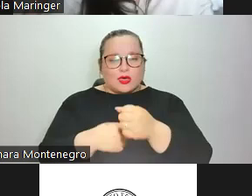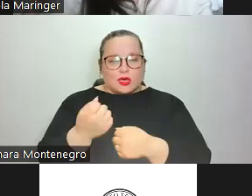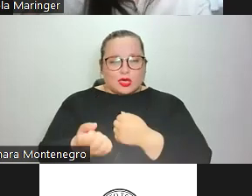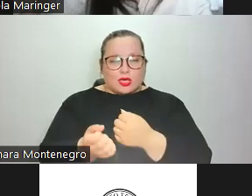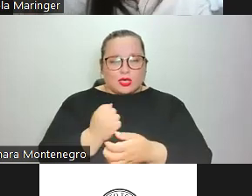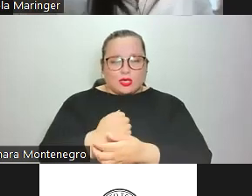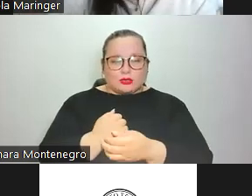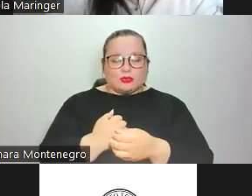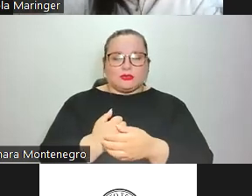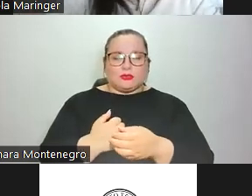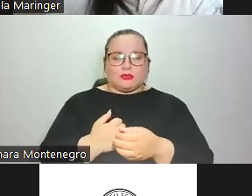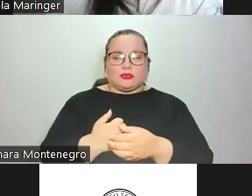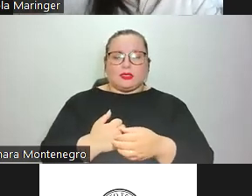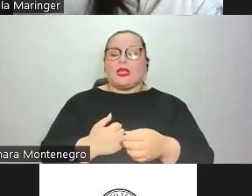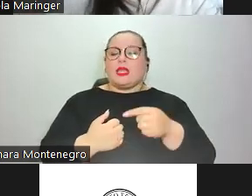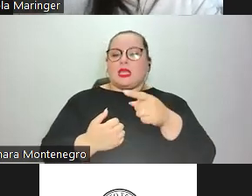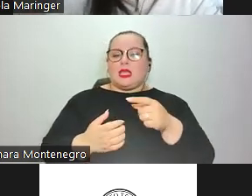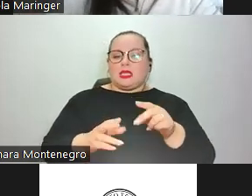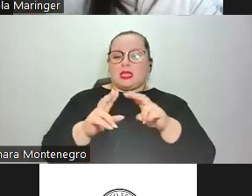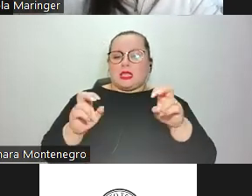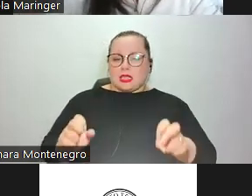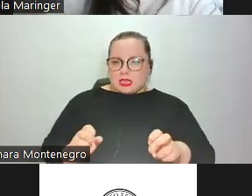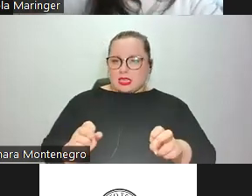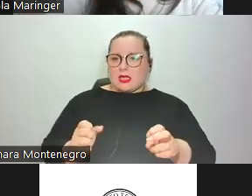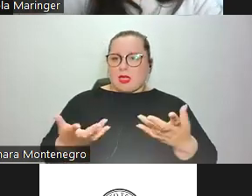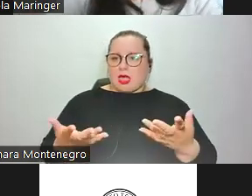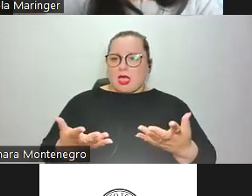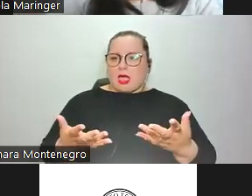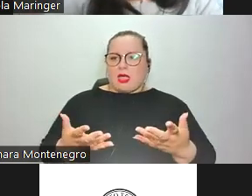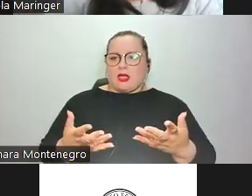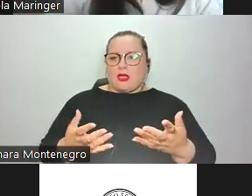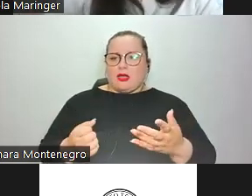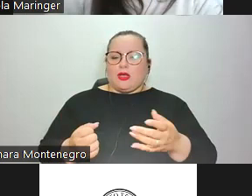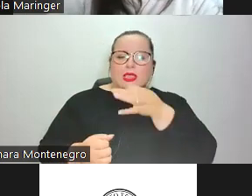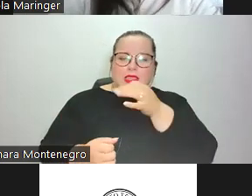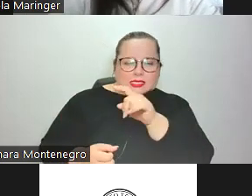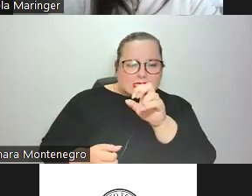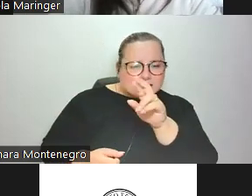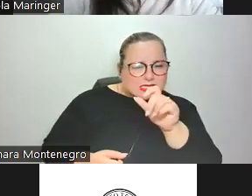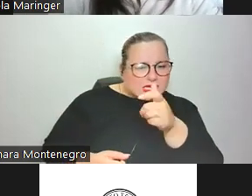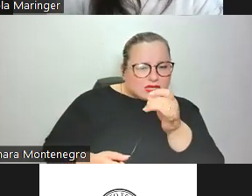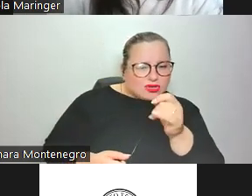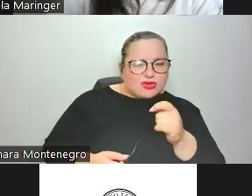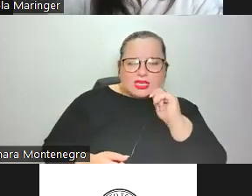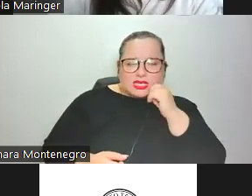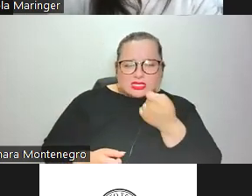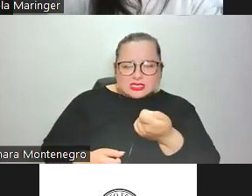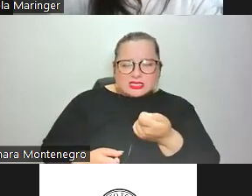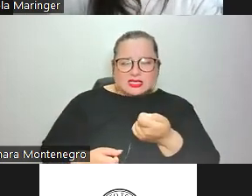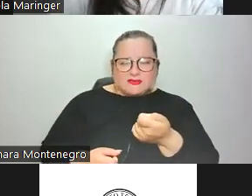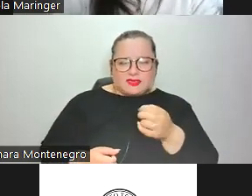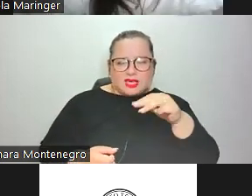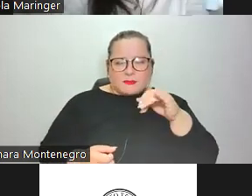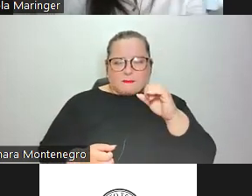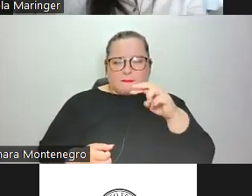de maestría en esto. Entonces, Sergio aquí está preguntando qué es el mindfulness y tiene que